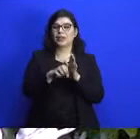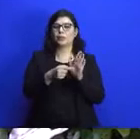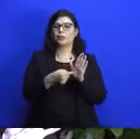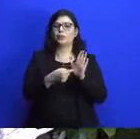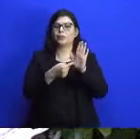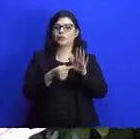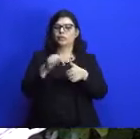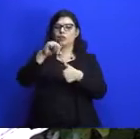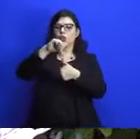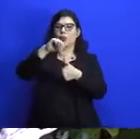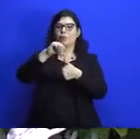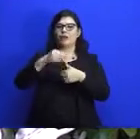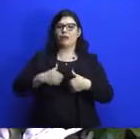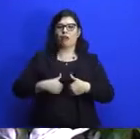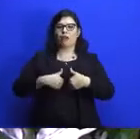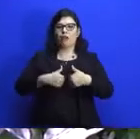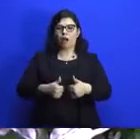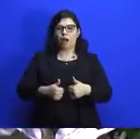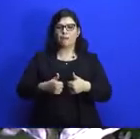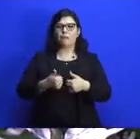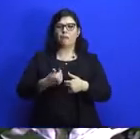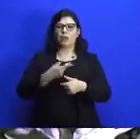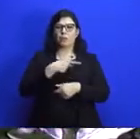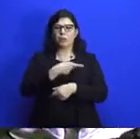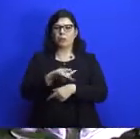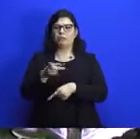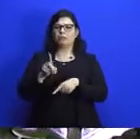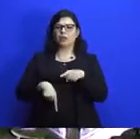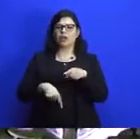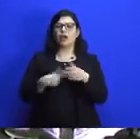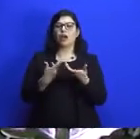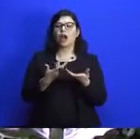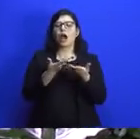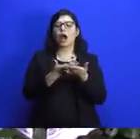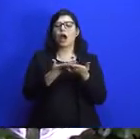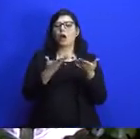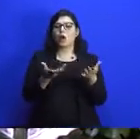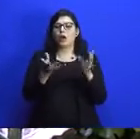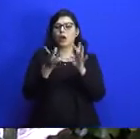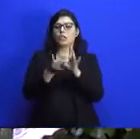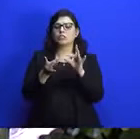en Centroamérica. Y ahora me gustaría hablar un poco de México.